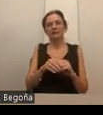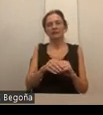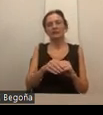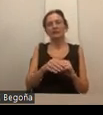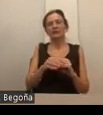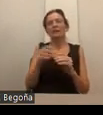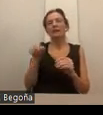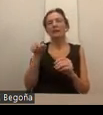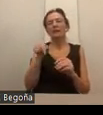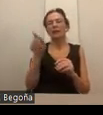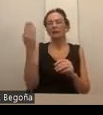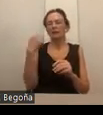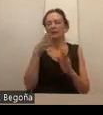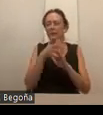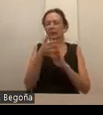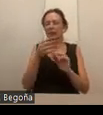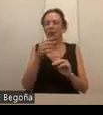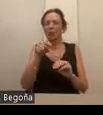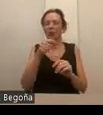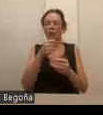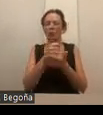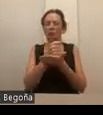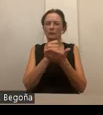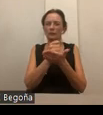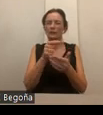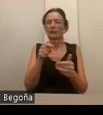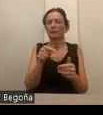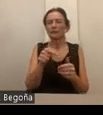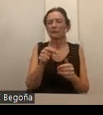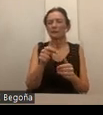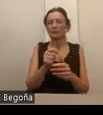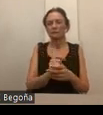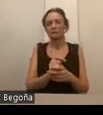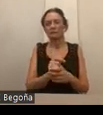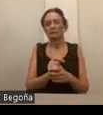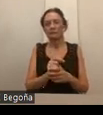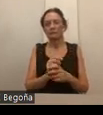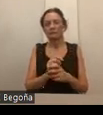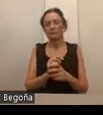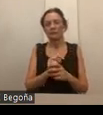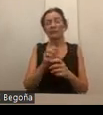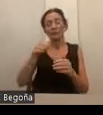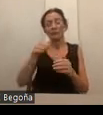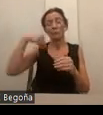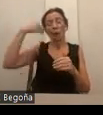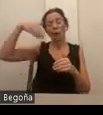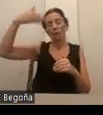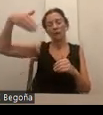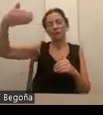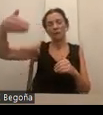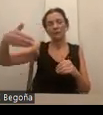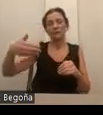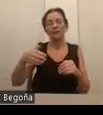el compuesto aquí que disminuye la resistencia a la insulina es la metformina. Con el paso del tiempo, como